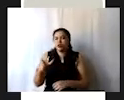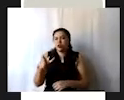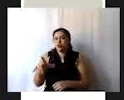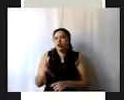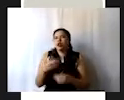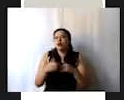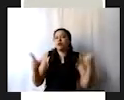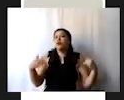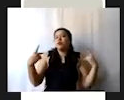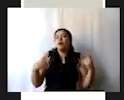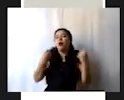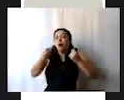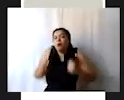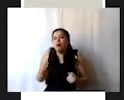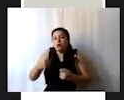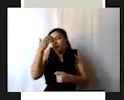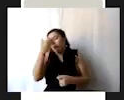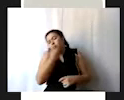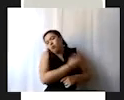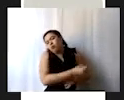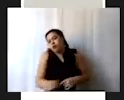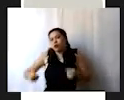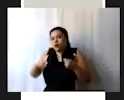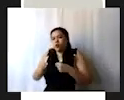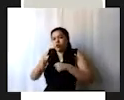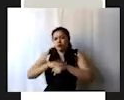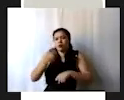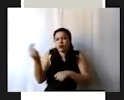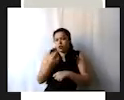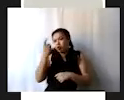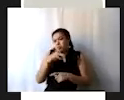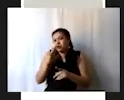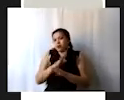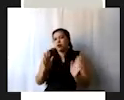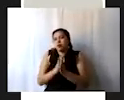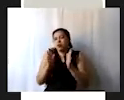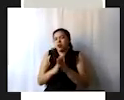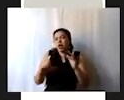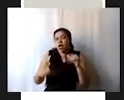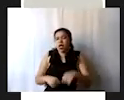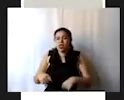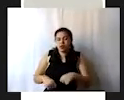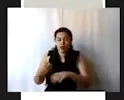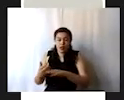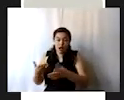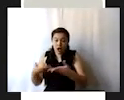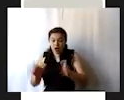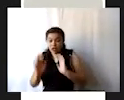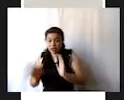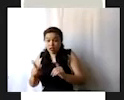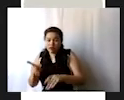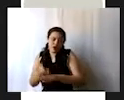y fortalecer sus capacidades y participar en actividades en las que antes no participaban.